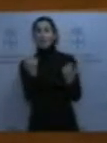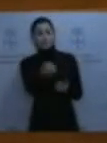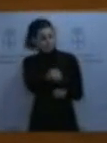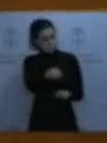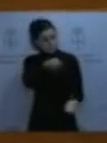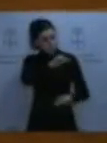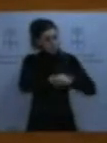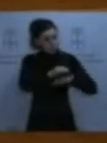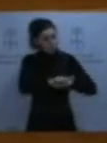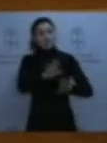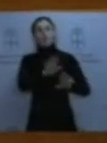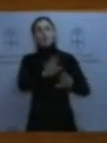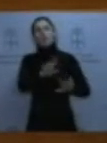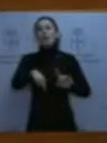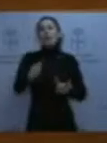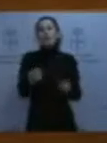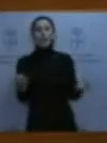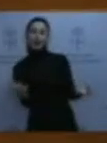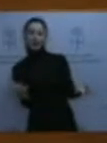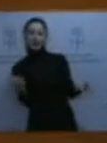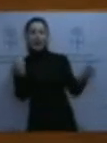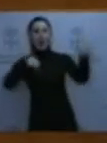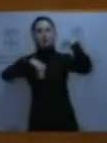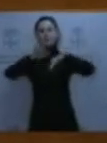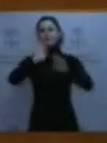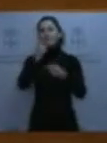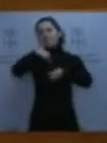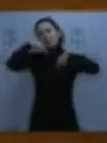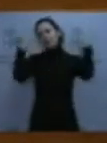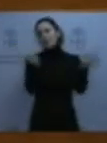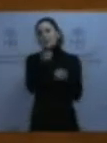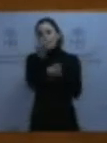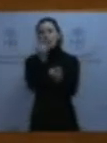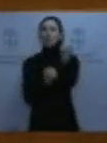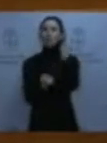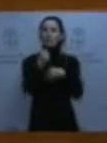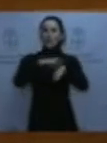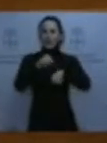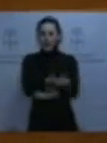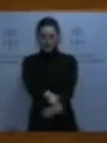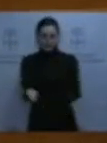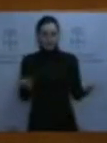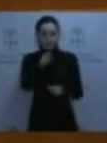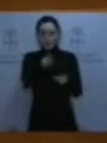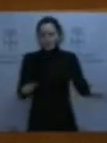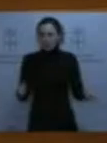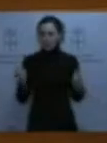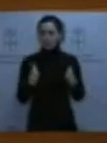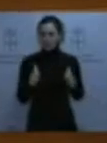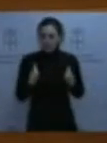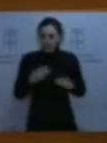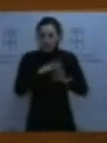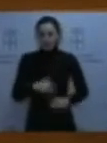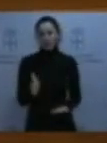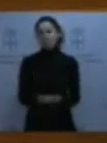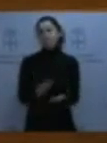obligaciones, pero más difícil es conseguir que se publiquen los datos económicos que permiten a los ciudadanos y ciudadanas comprobar